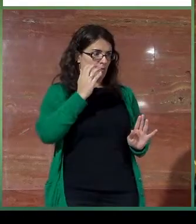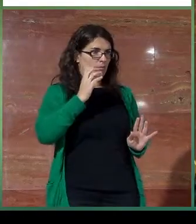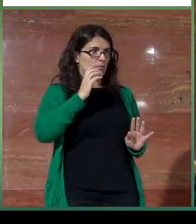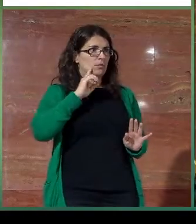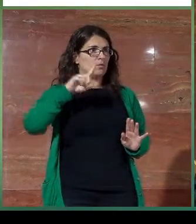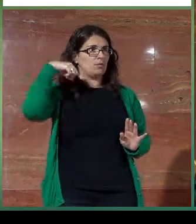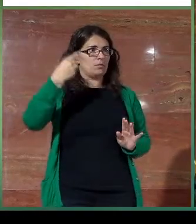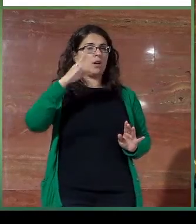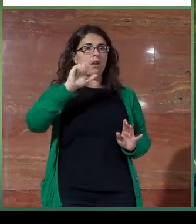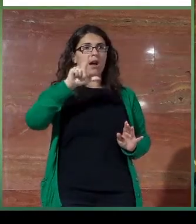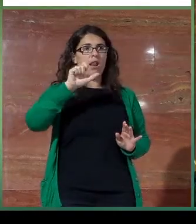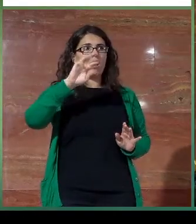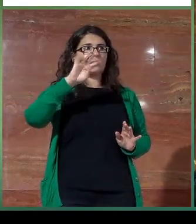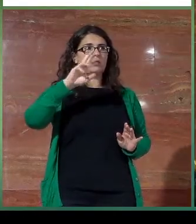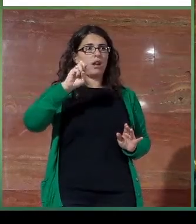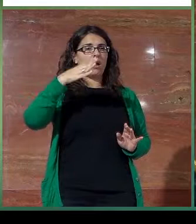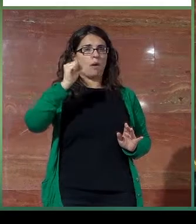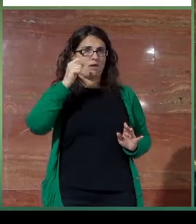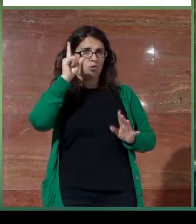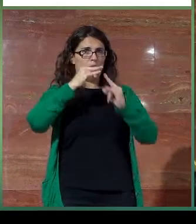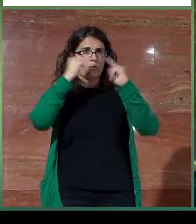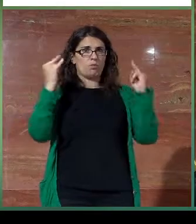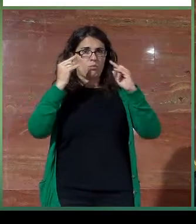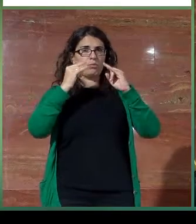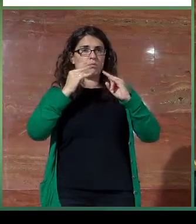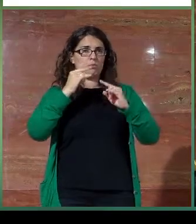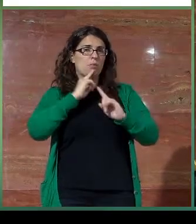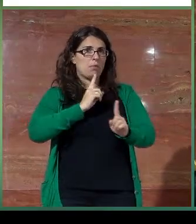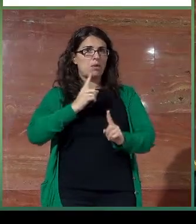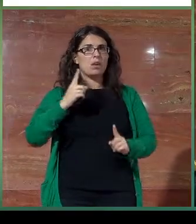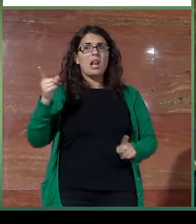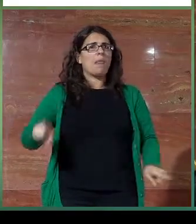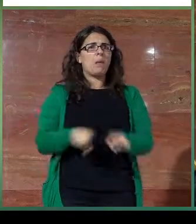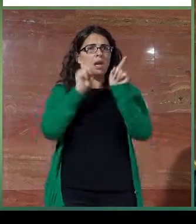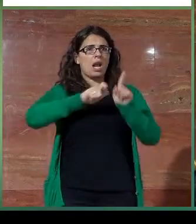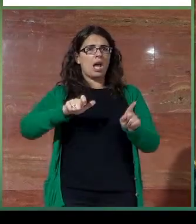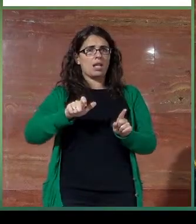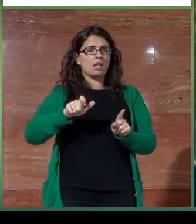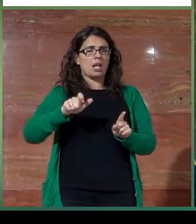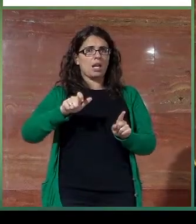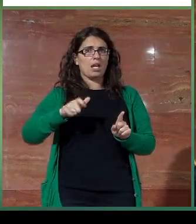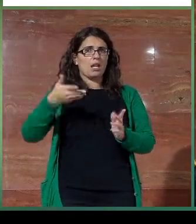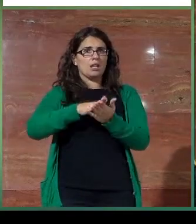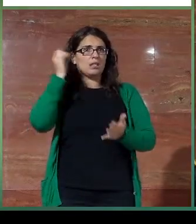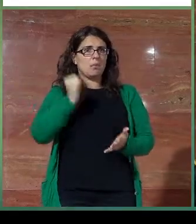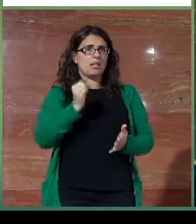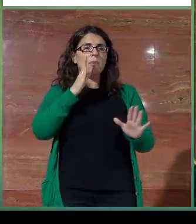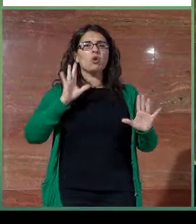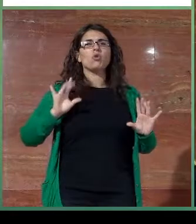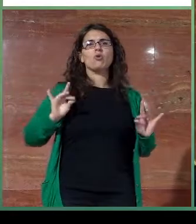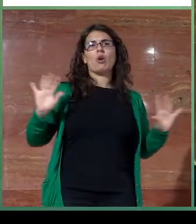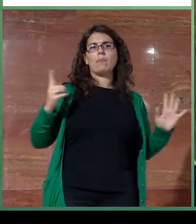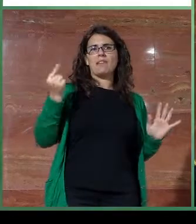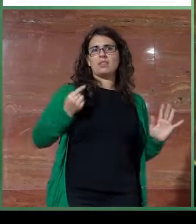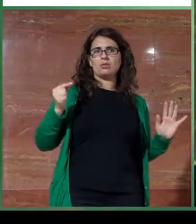el señor Calatrava con el puente de Bilbao, que le importa un bledo que la gente se mate, pero que no le toquen sus baldosines de cristal.